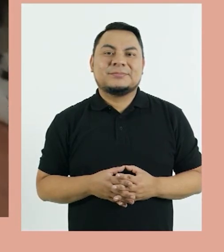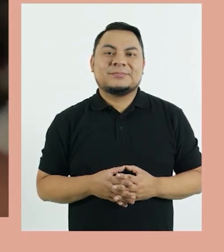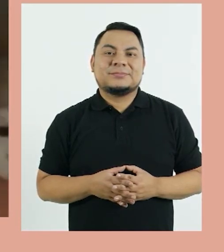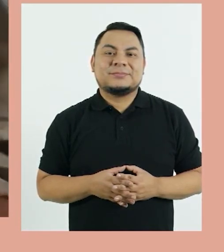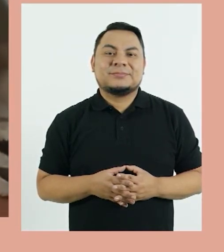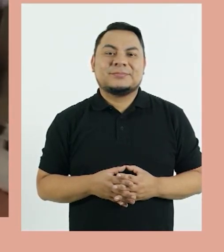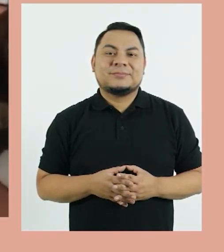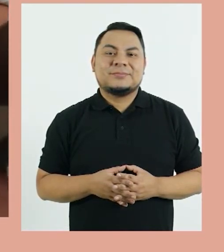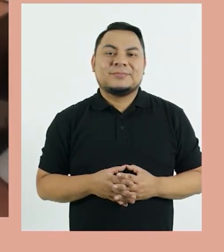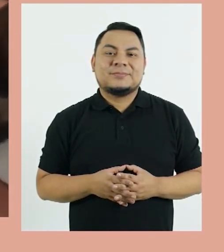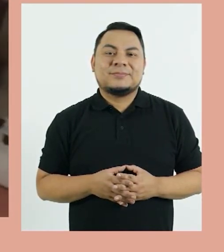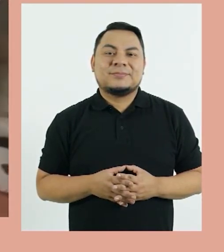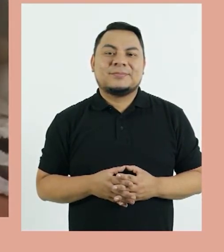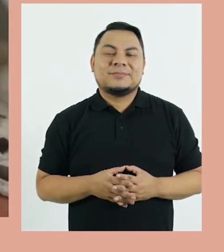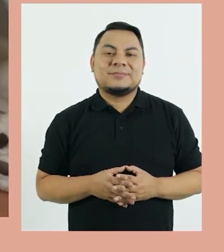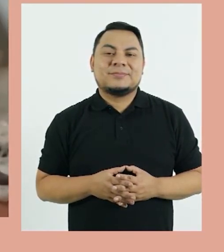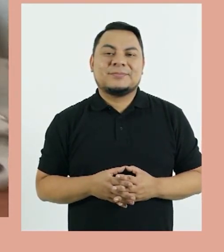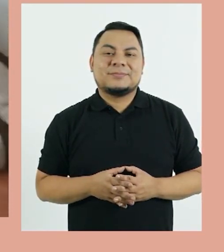Adelante con